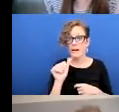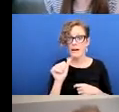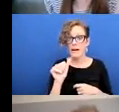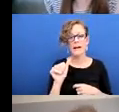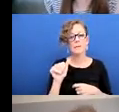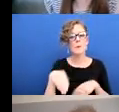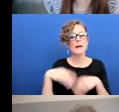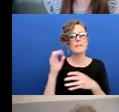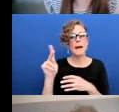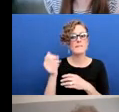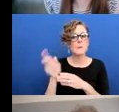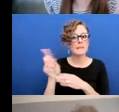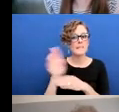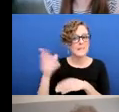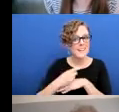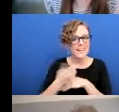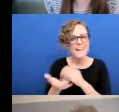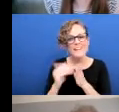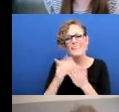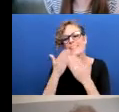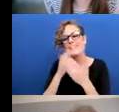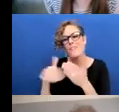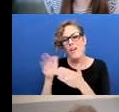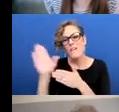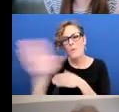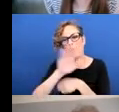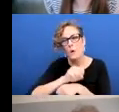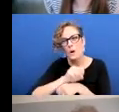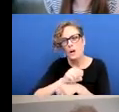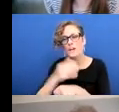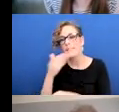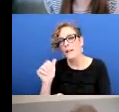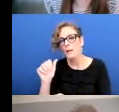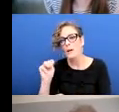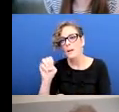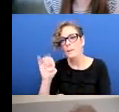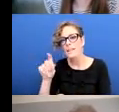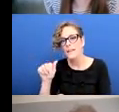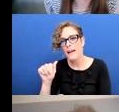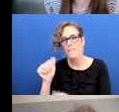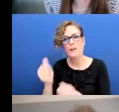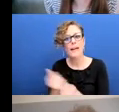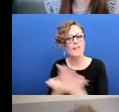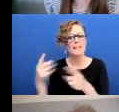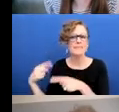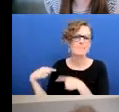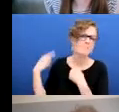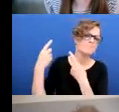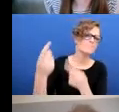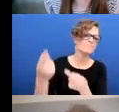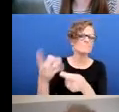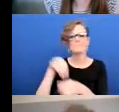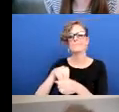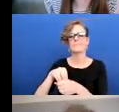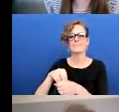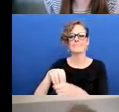pregunta, si no, les regresamos unos minutos de su día, agradeciéndoles todo el trabajo. Gracias, Amelia, por